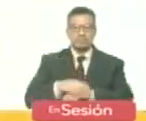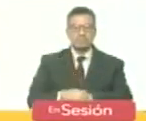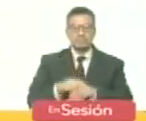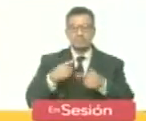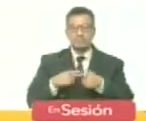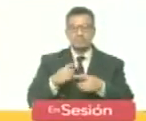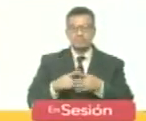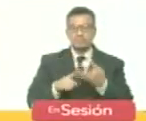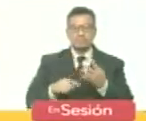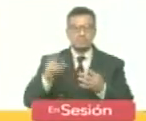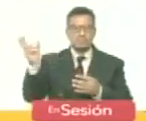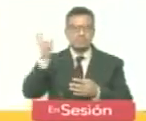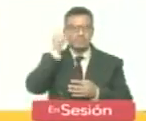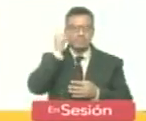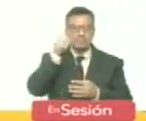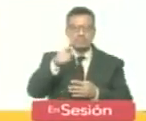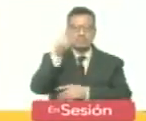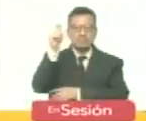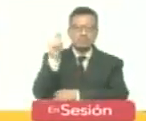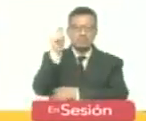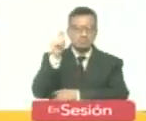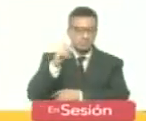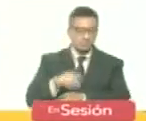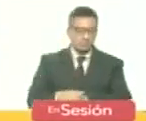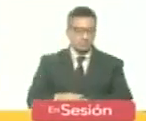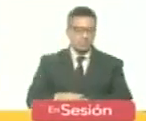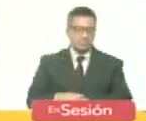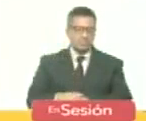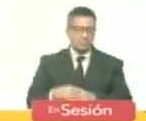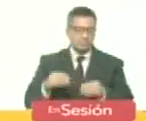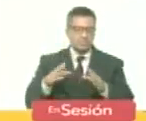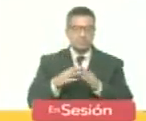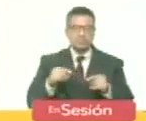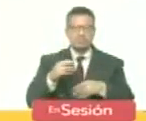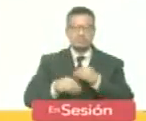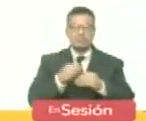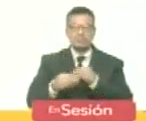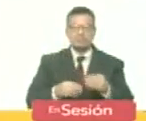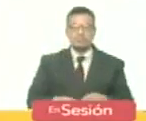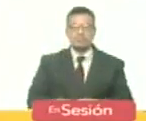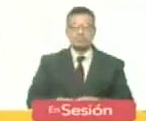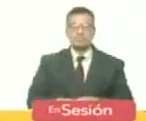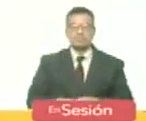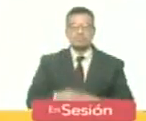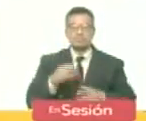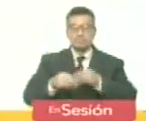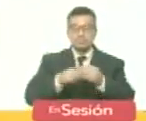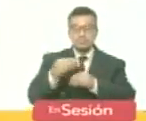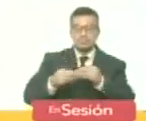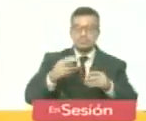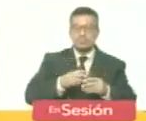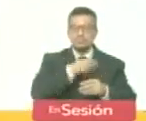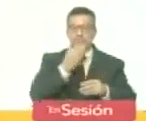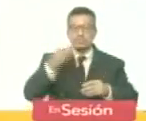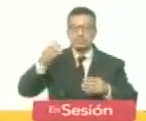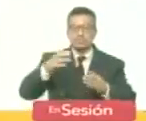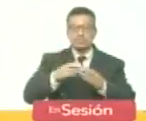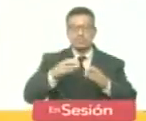Cualquiera que escuche a este diputado y a todos los que andan haciendo coro en la